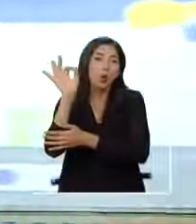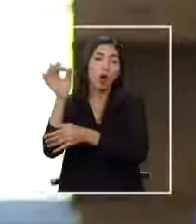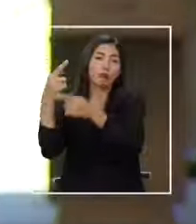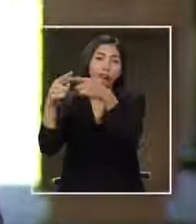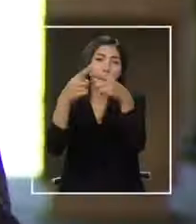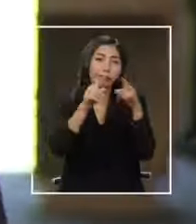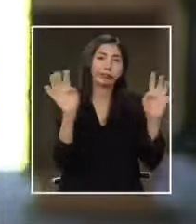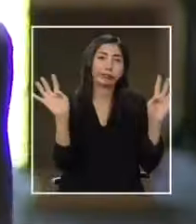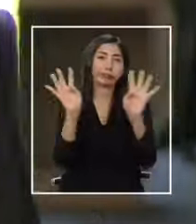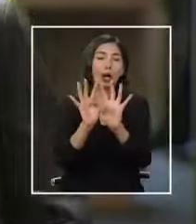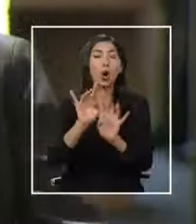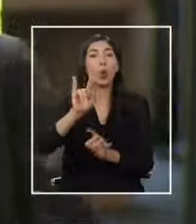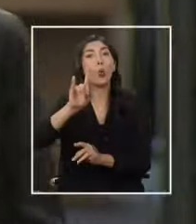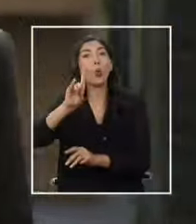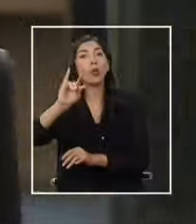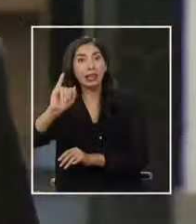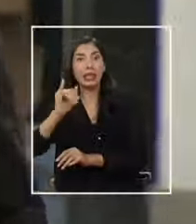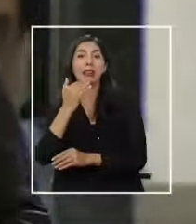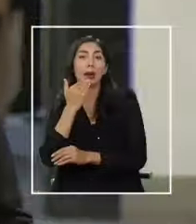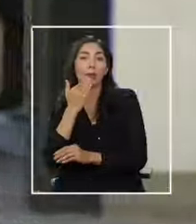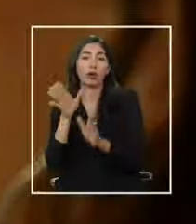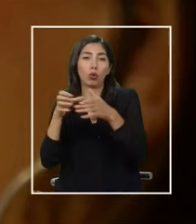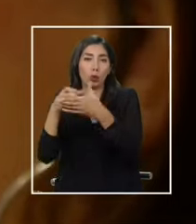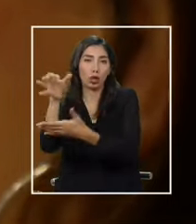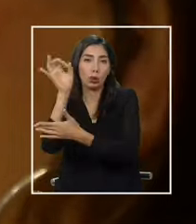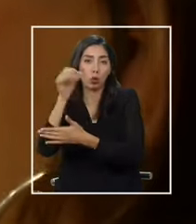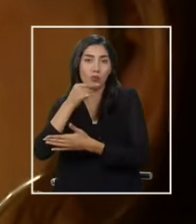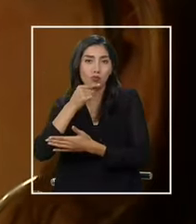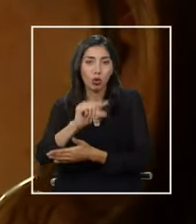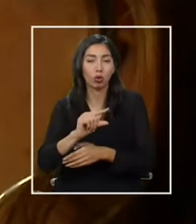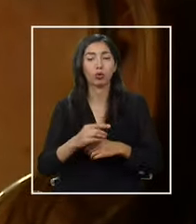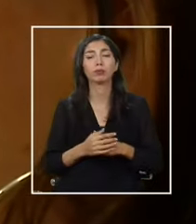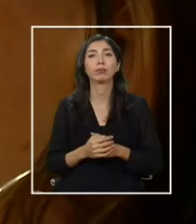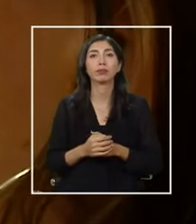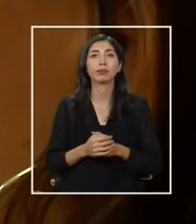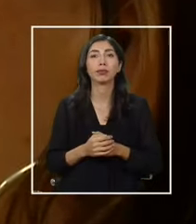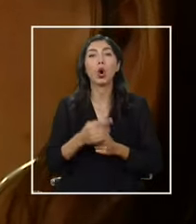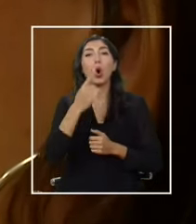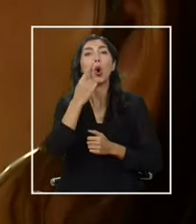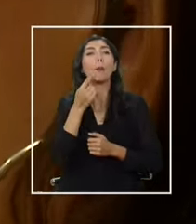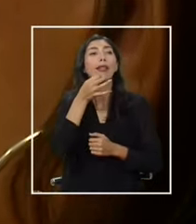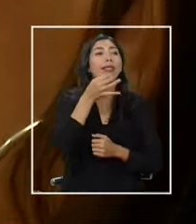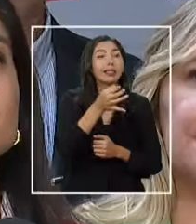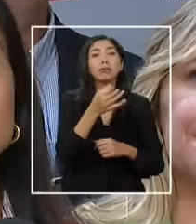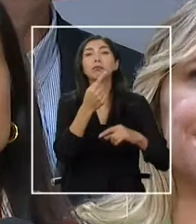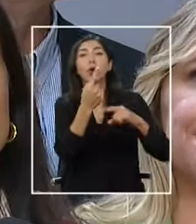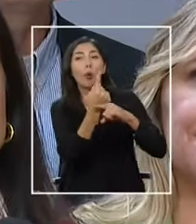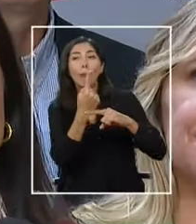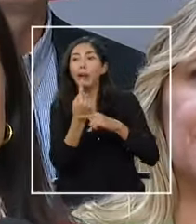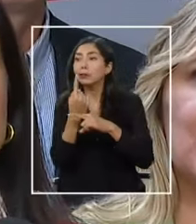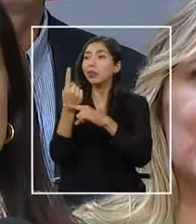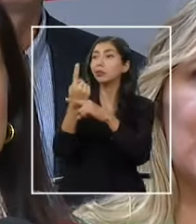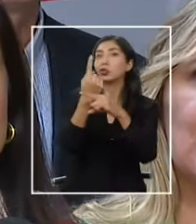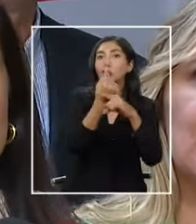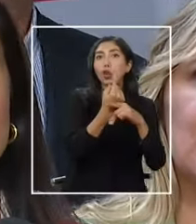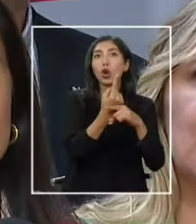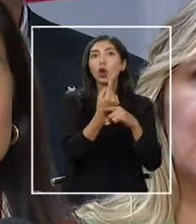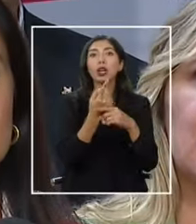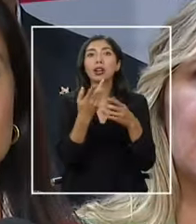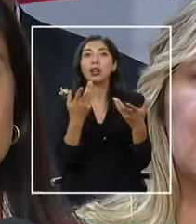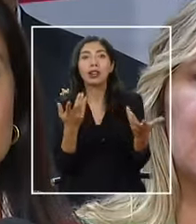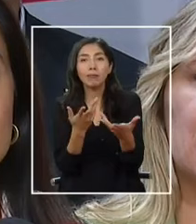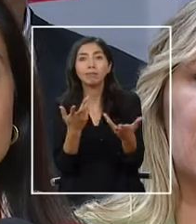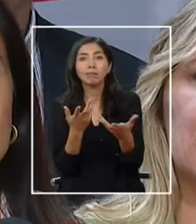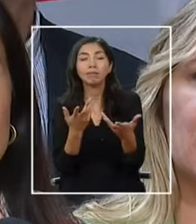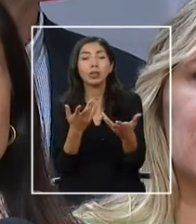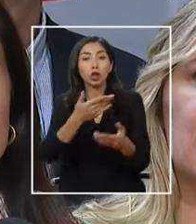al que perteneció, debiera reunirse con ella en los próximos días. Hay instancias, conversaciones, no es por la prensa que uno proclama candidatos, pero nosotros